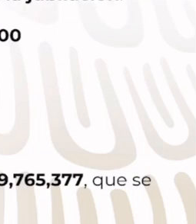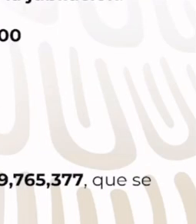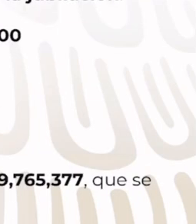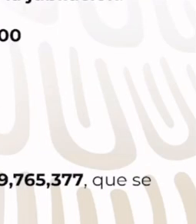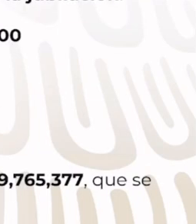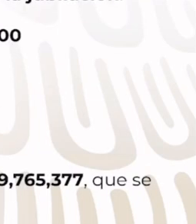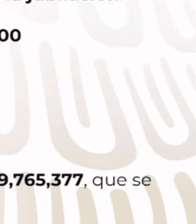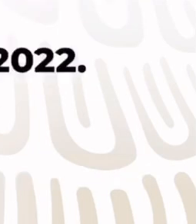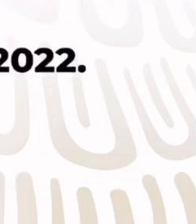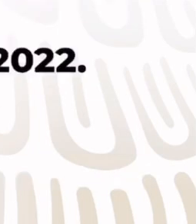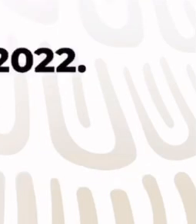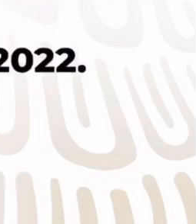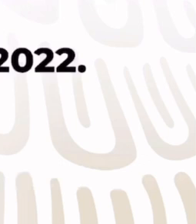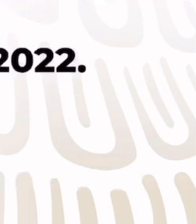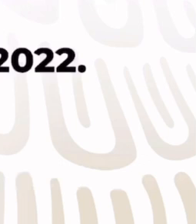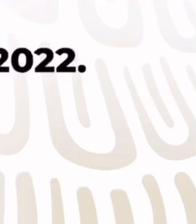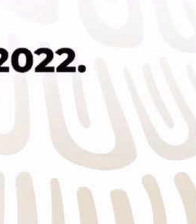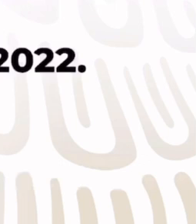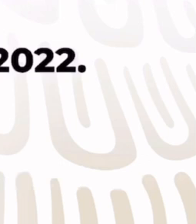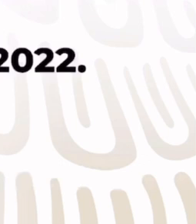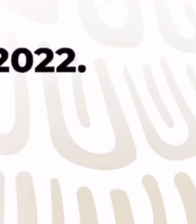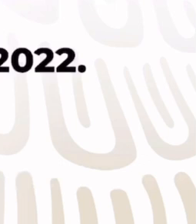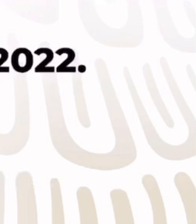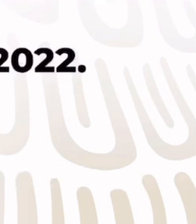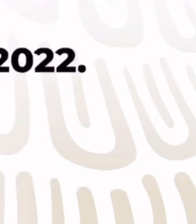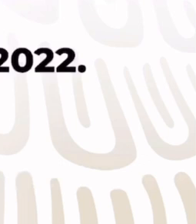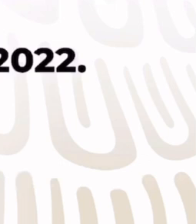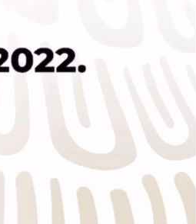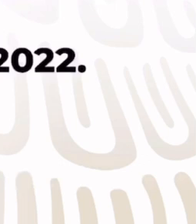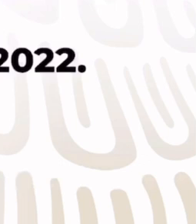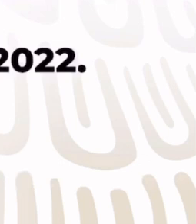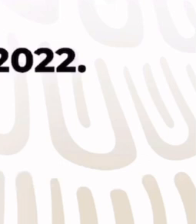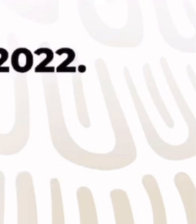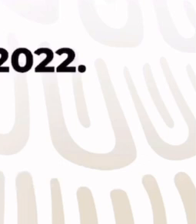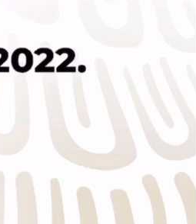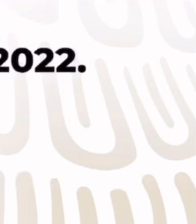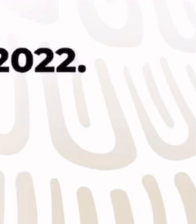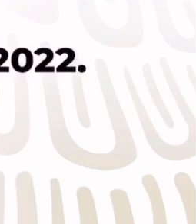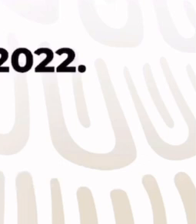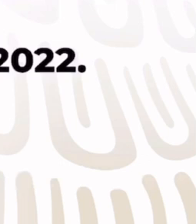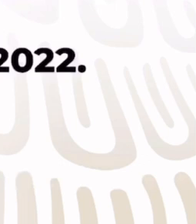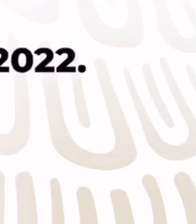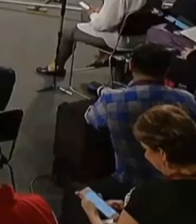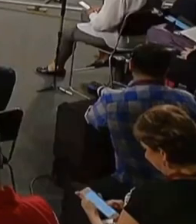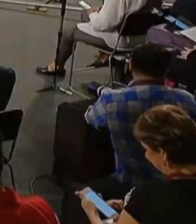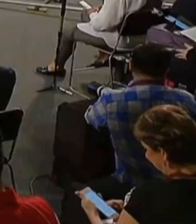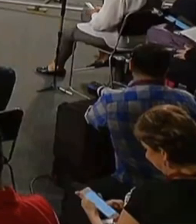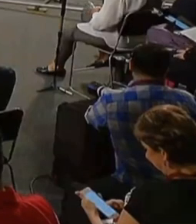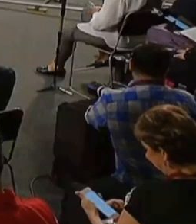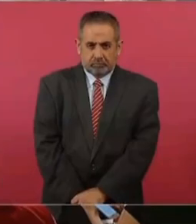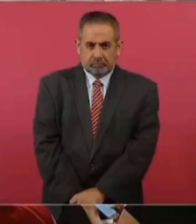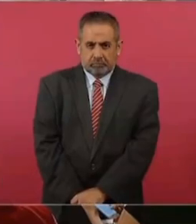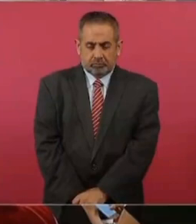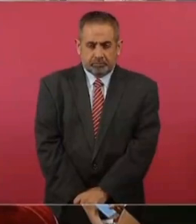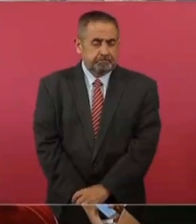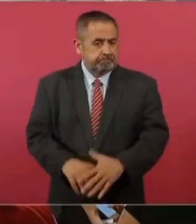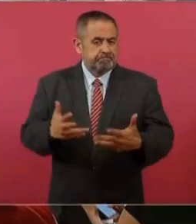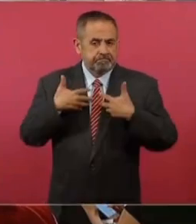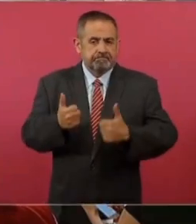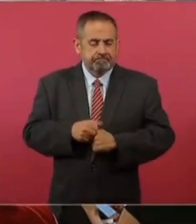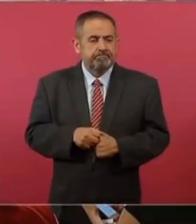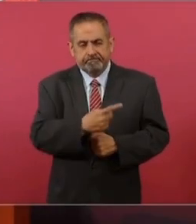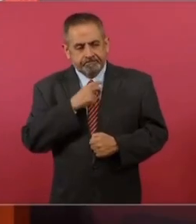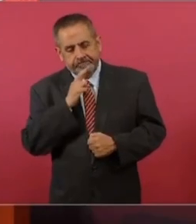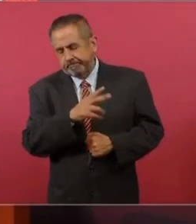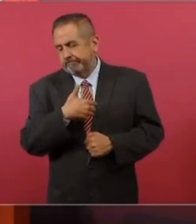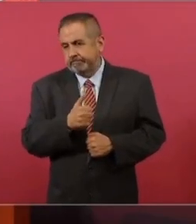Entonces, entiendo muy bien su respuesta. No queda más que enviar una iniciativa